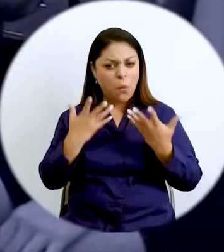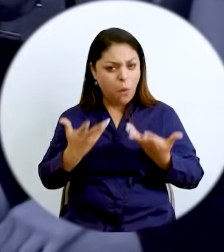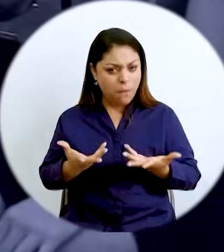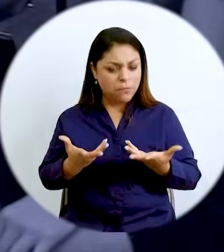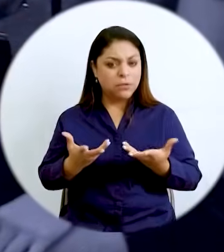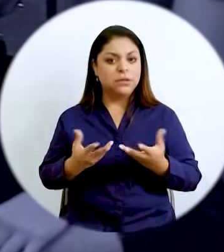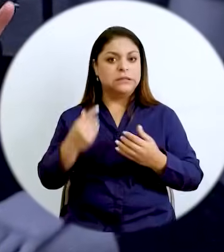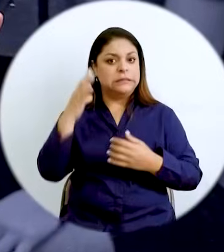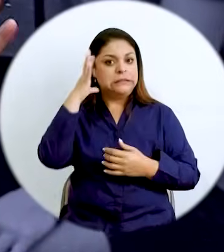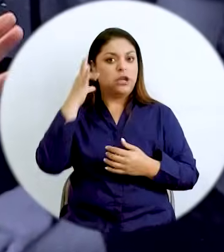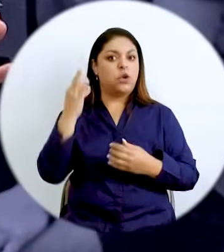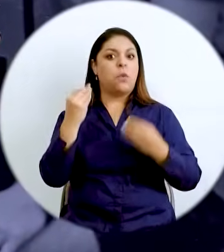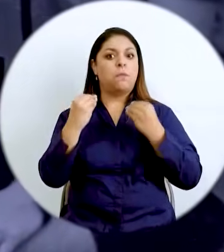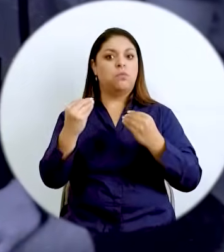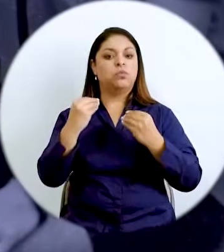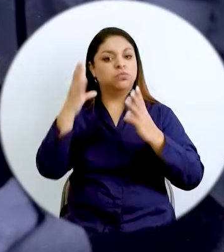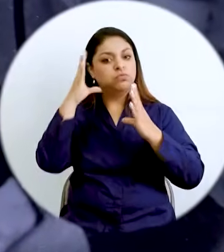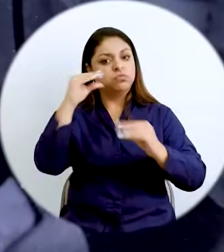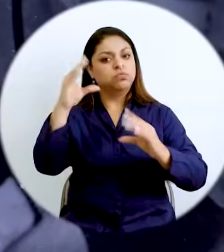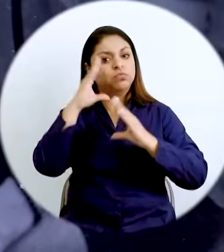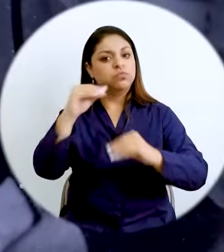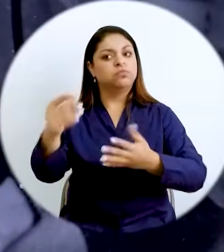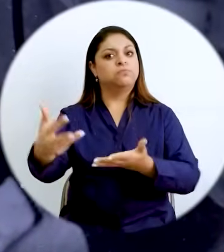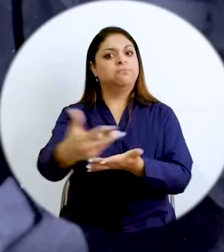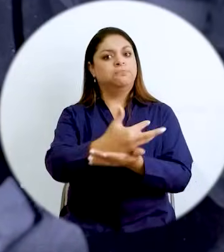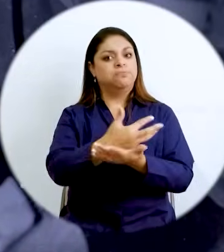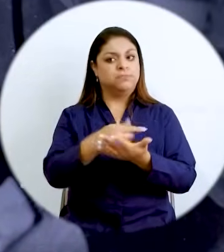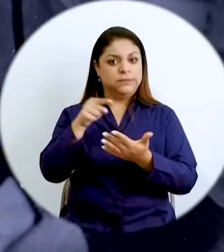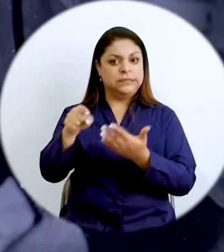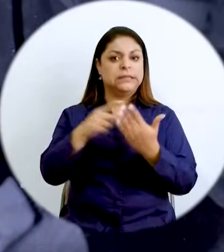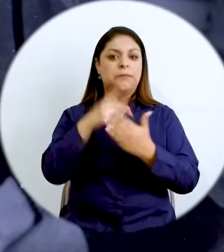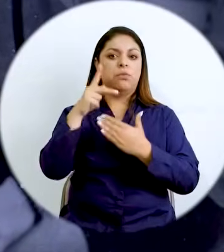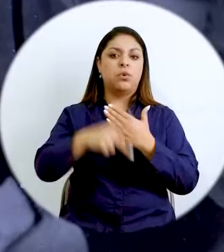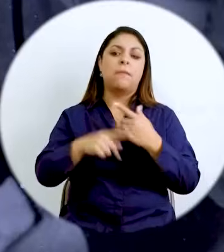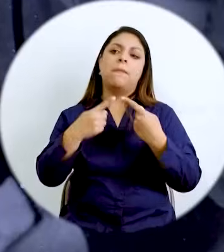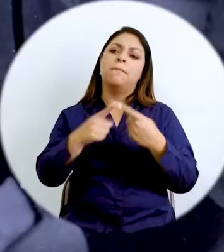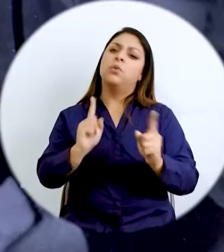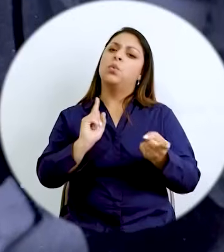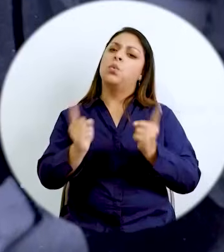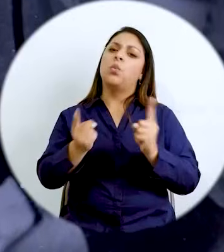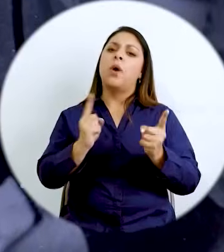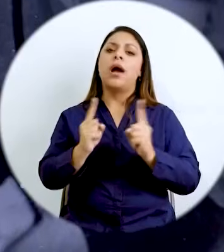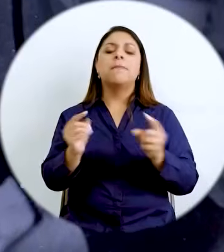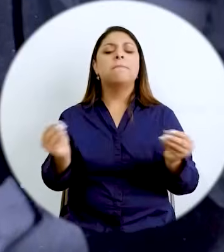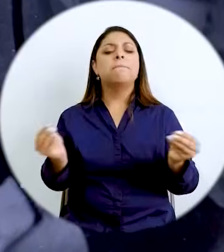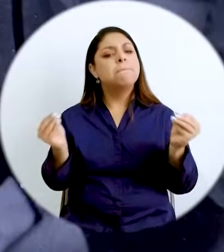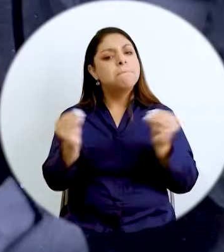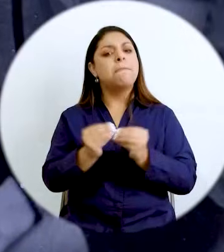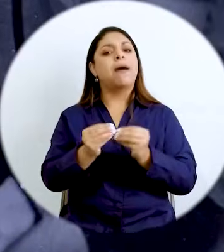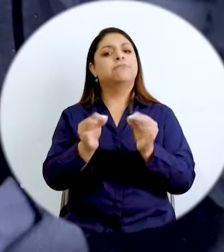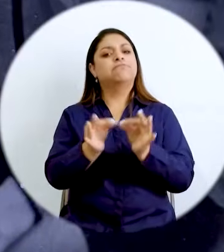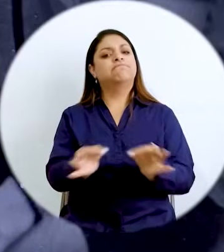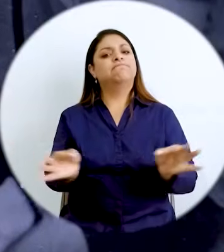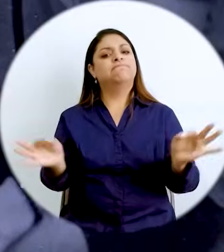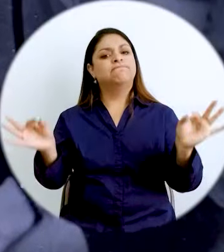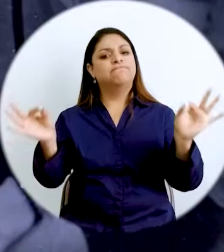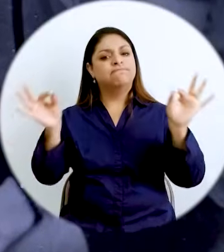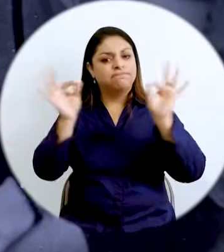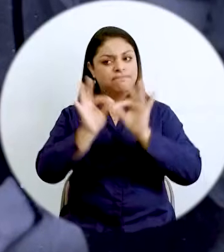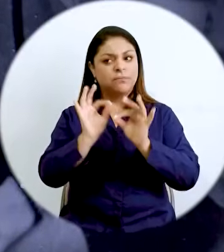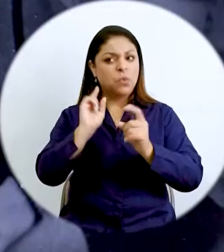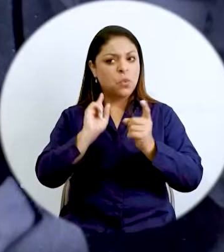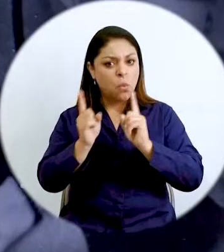me imagino que son muchísimos los datos que se recopilan a través de este programa, pero ¿cuáles son como los más relevantes